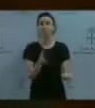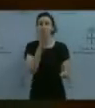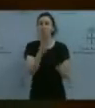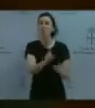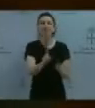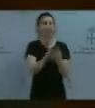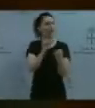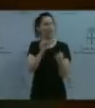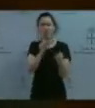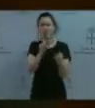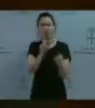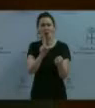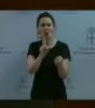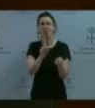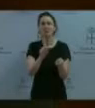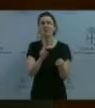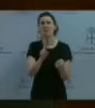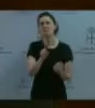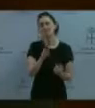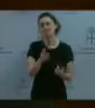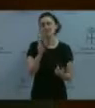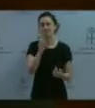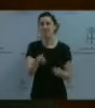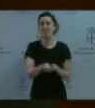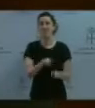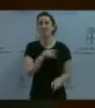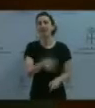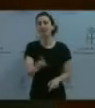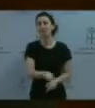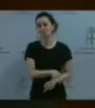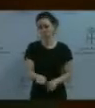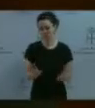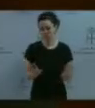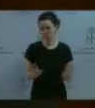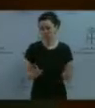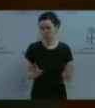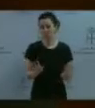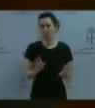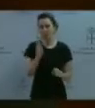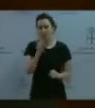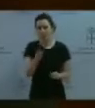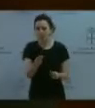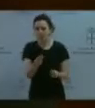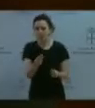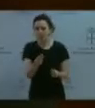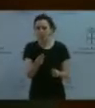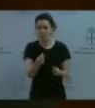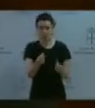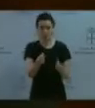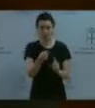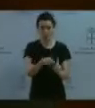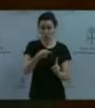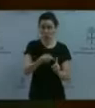se trata de un problema de tolerancia. Parece que molesta profundamente que se utilice la lengua asturiana, el